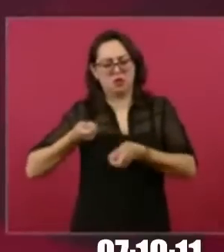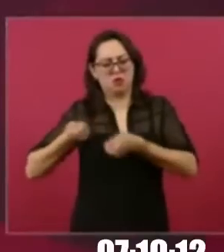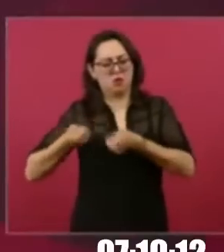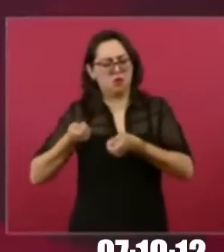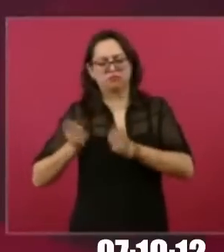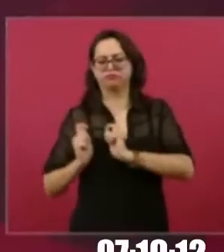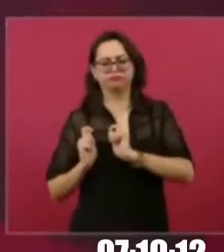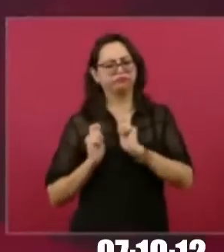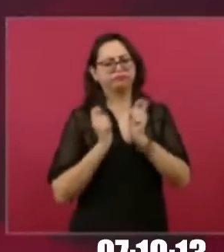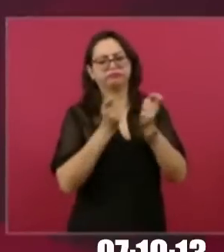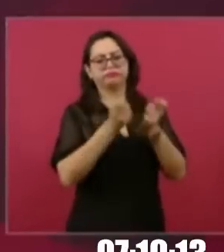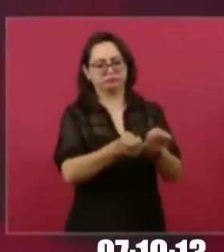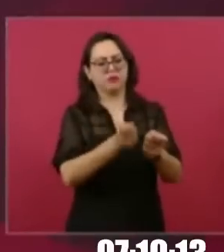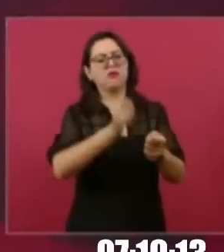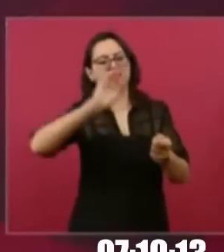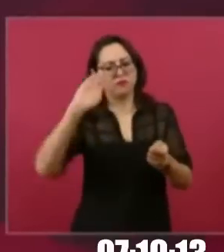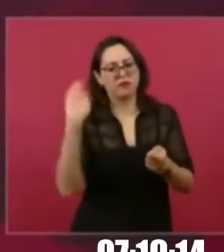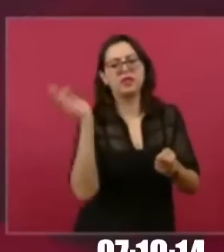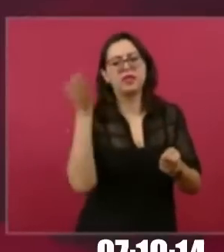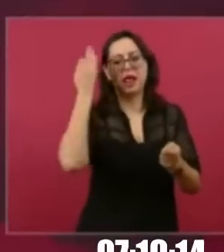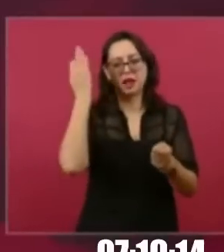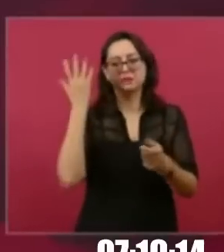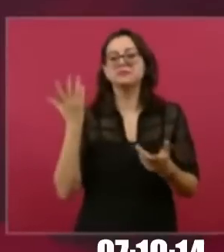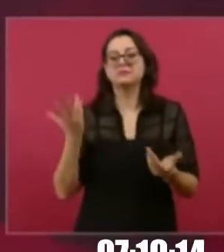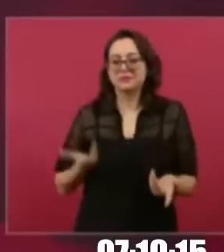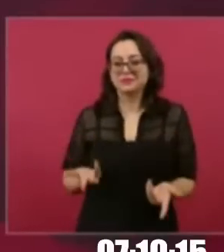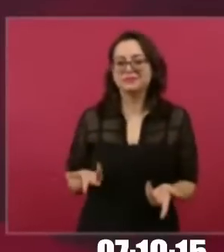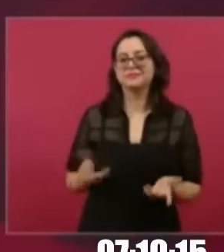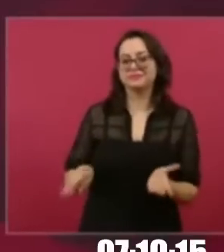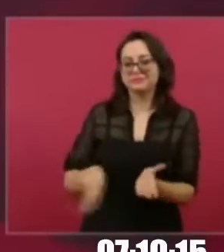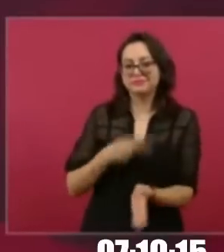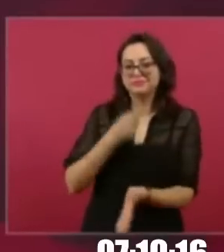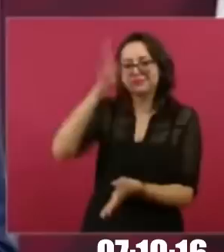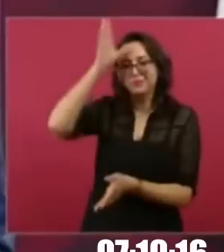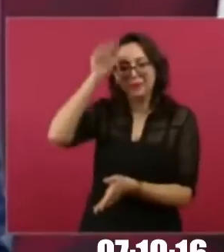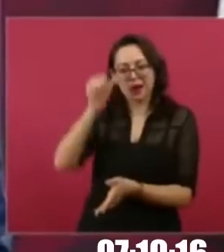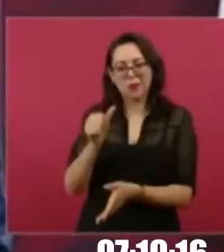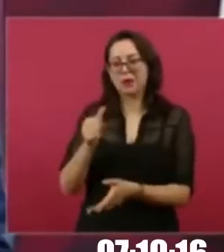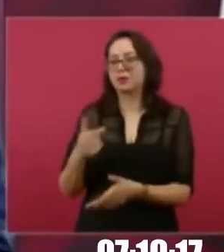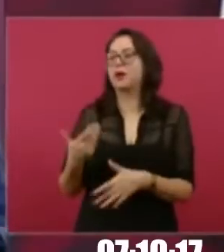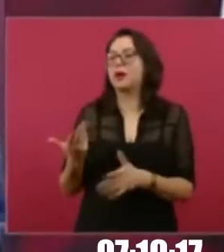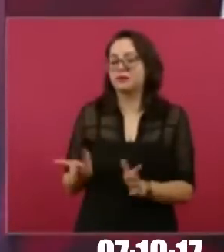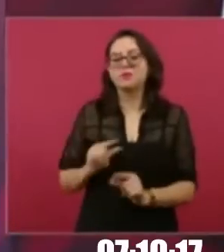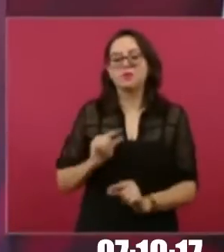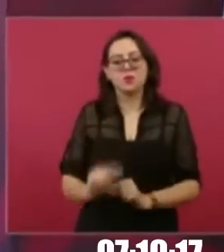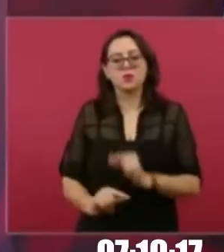materia Espero que todavía